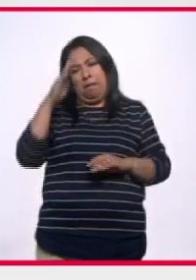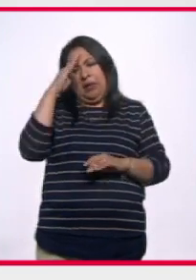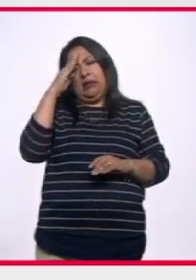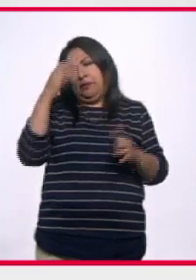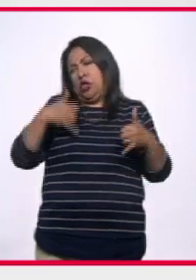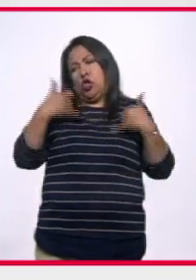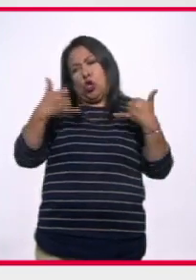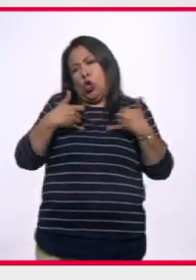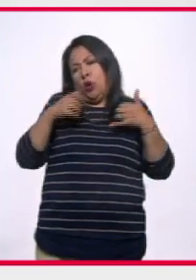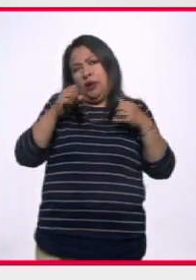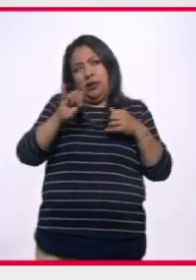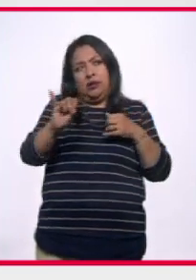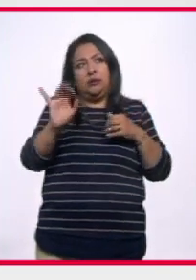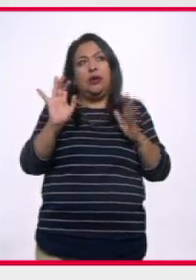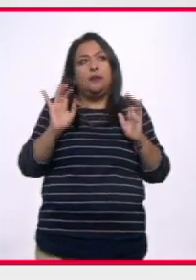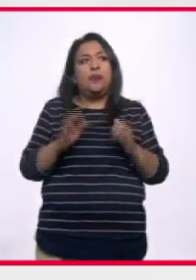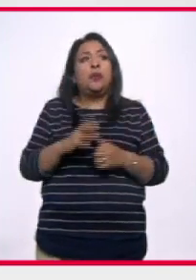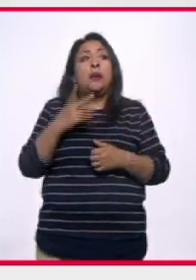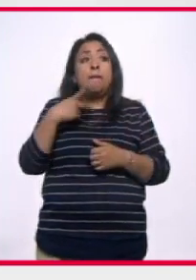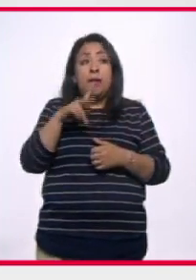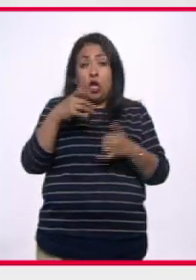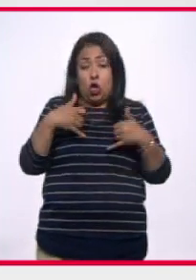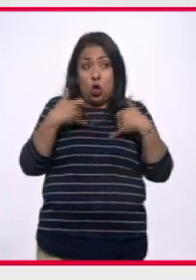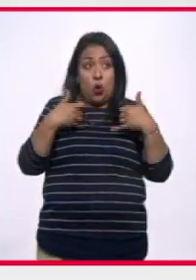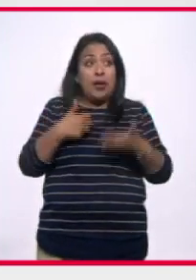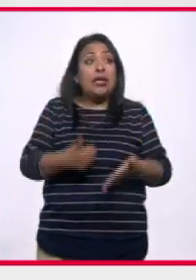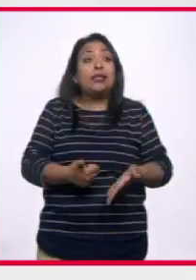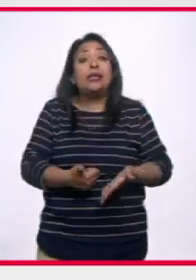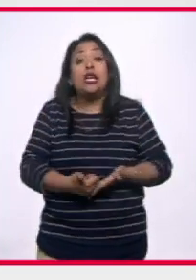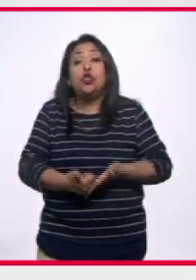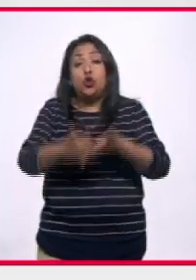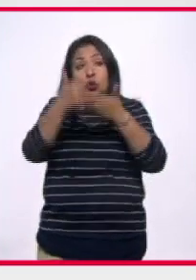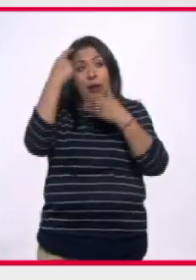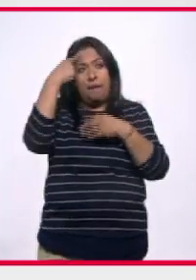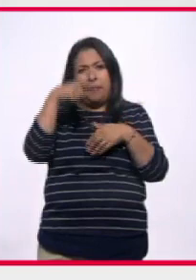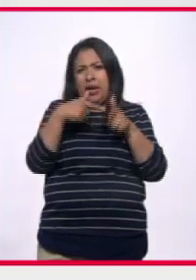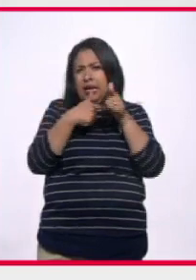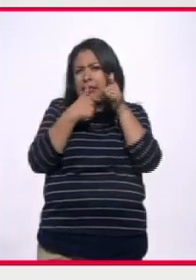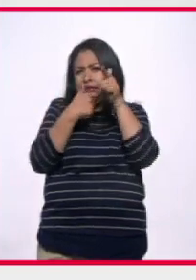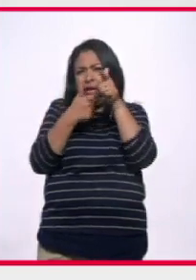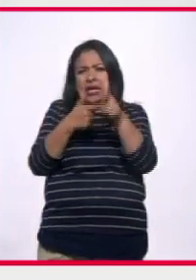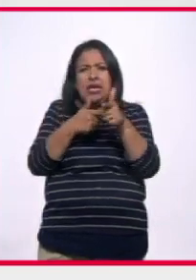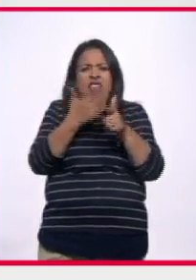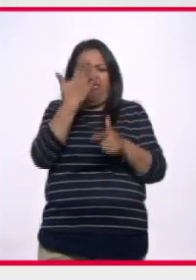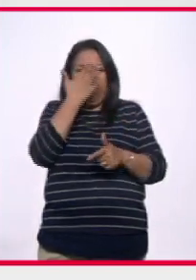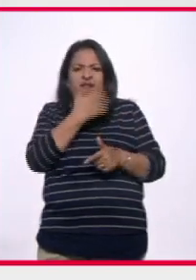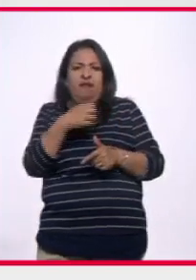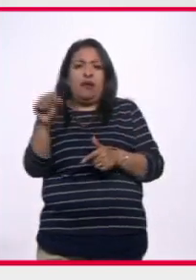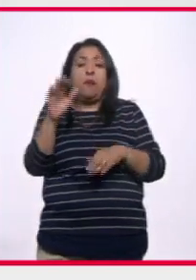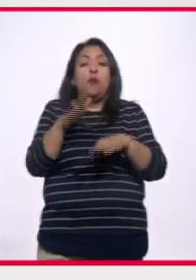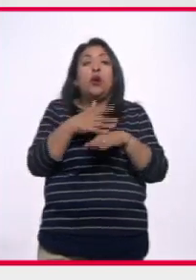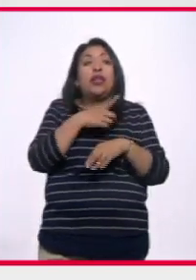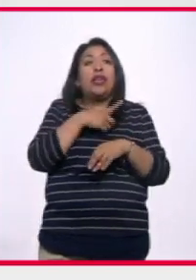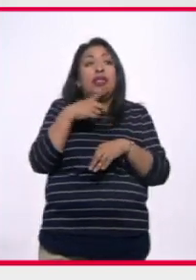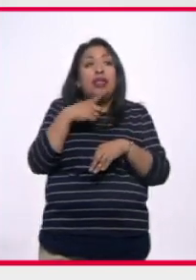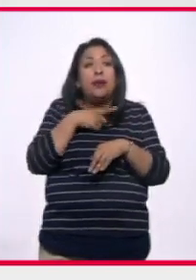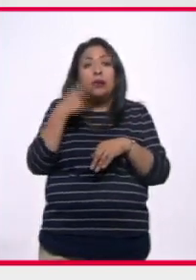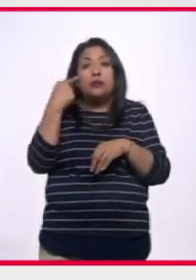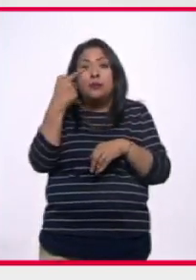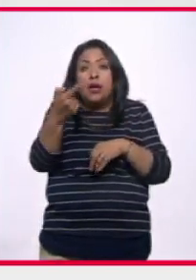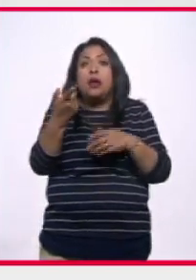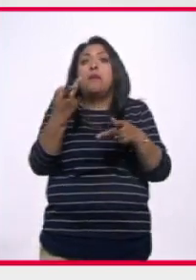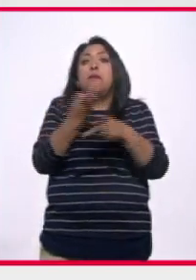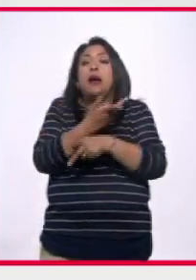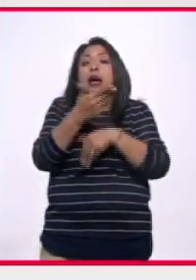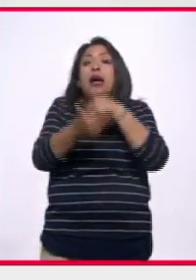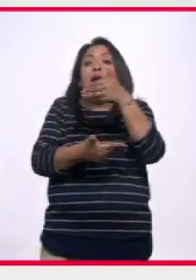entonces proporción garde pero los jóvenes te ayudan a mantenerte ágil porque tienes que estar dando cuenta lo que